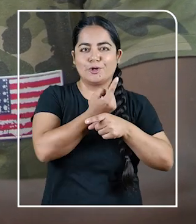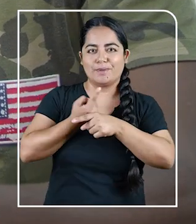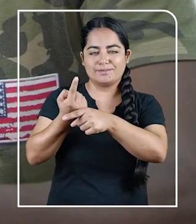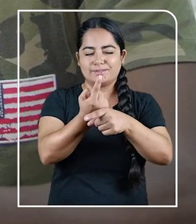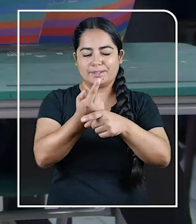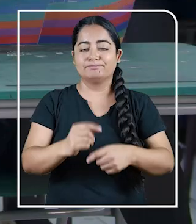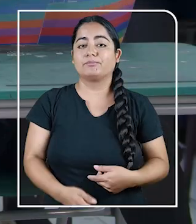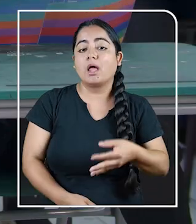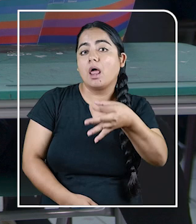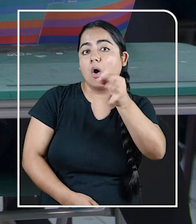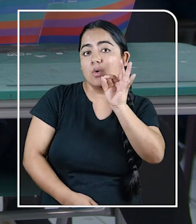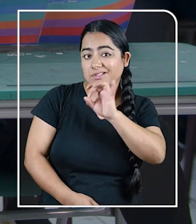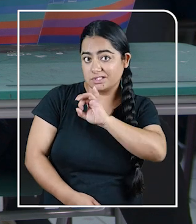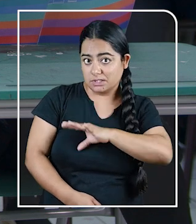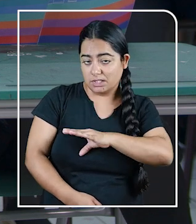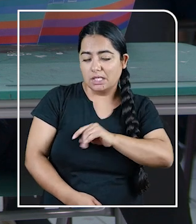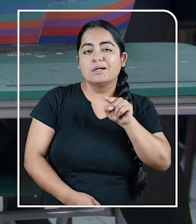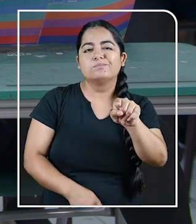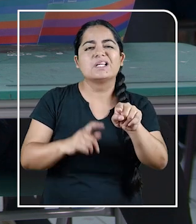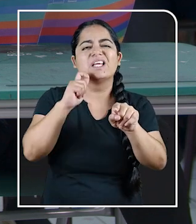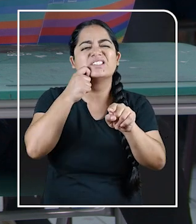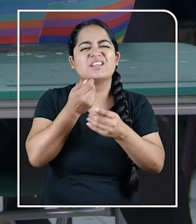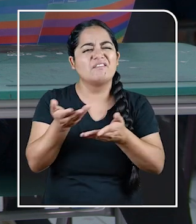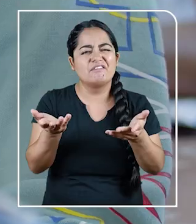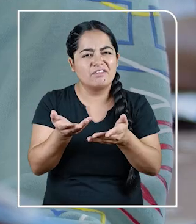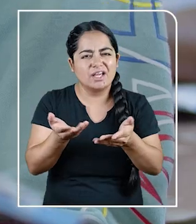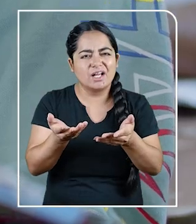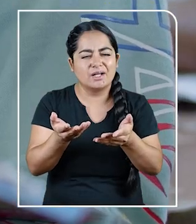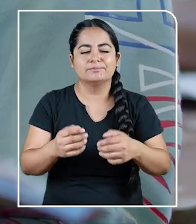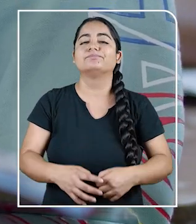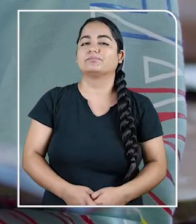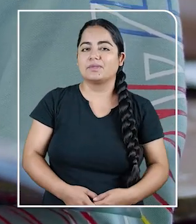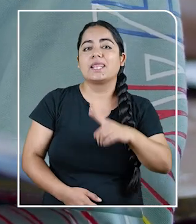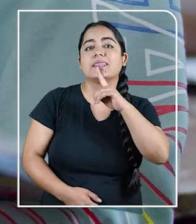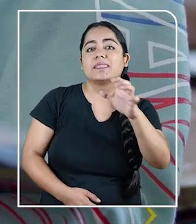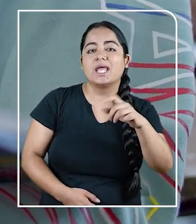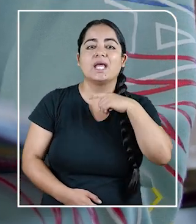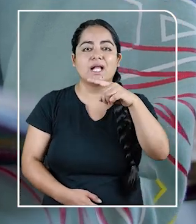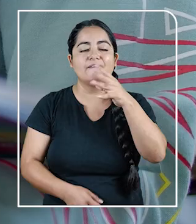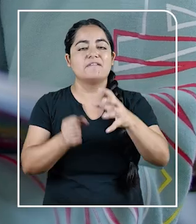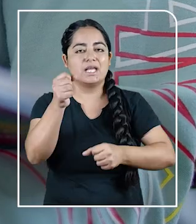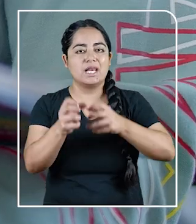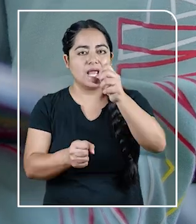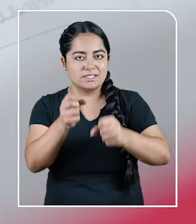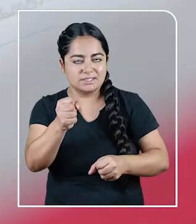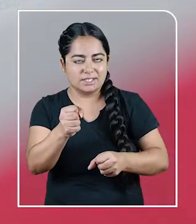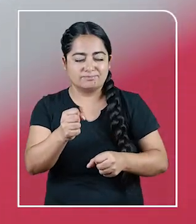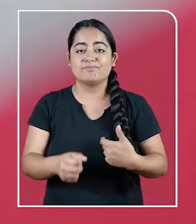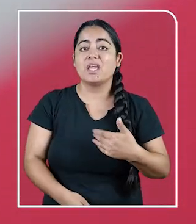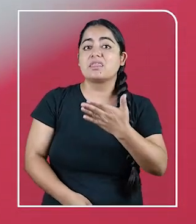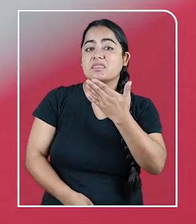una. La once chilena consiste en el día, café con leche